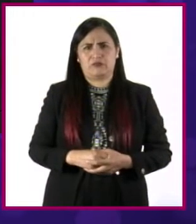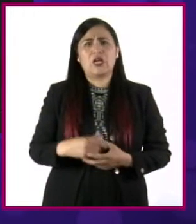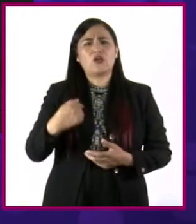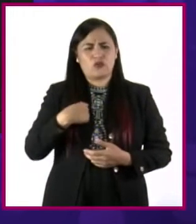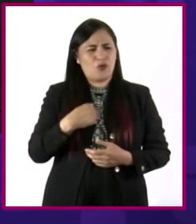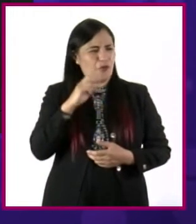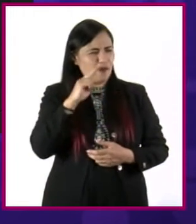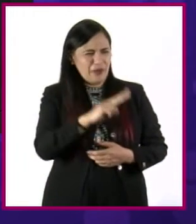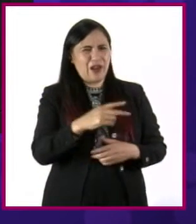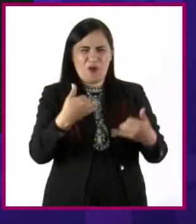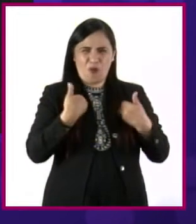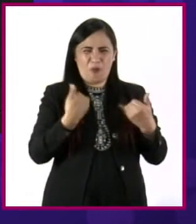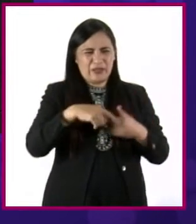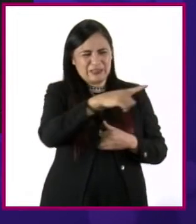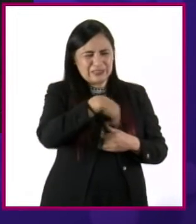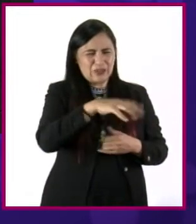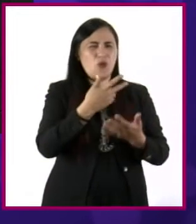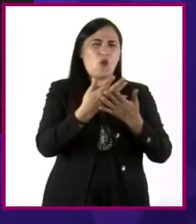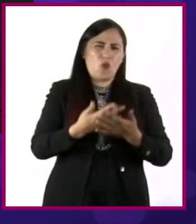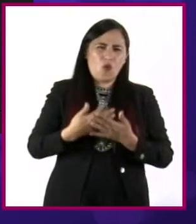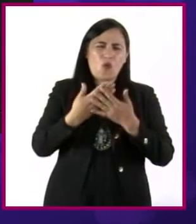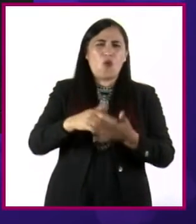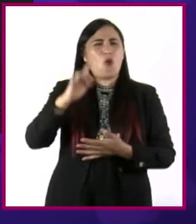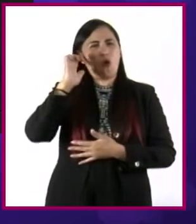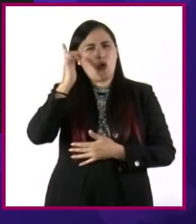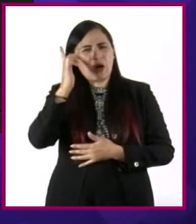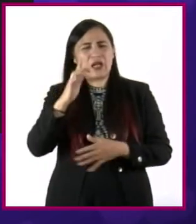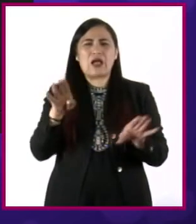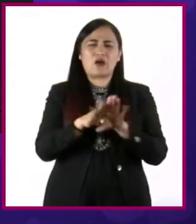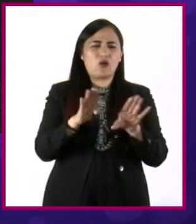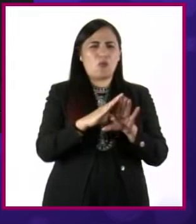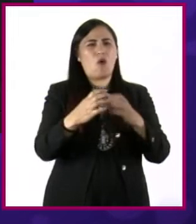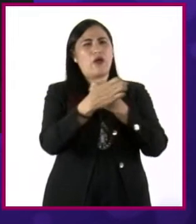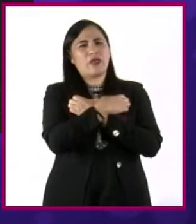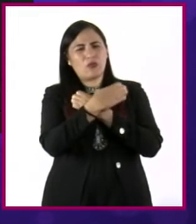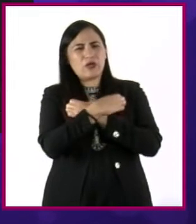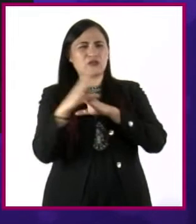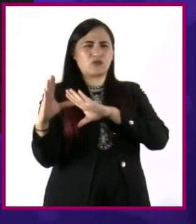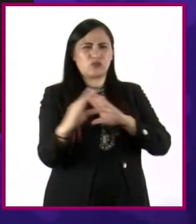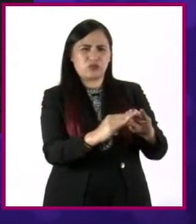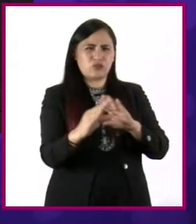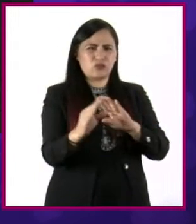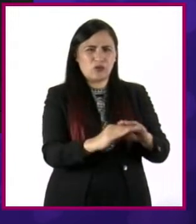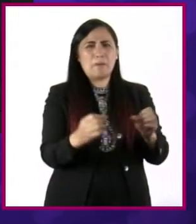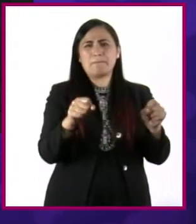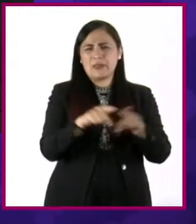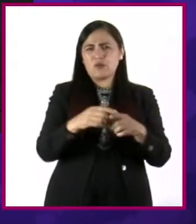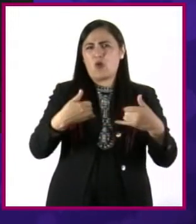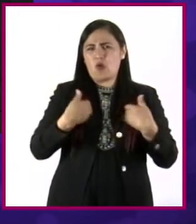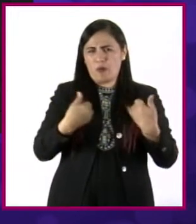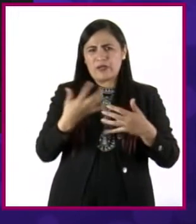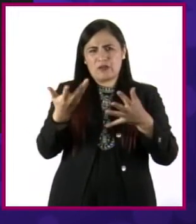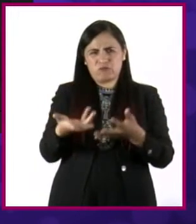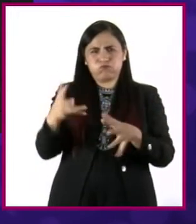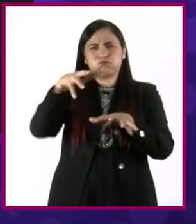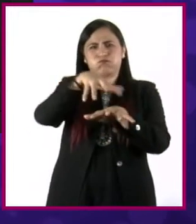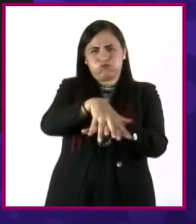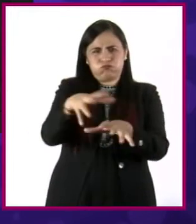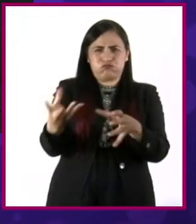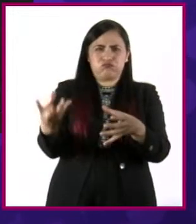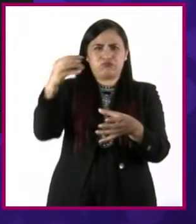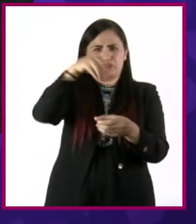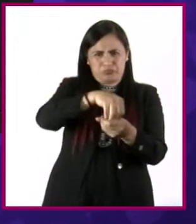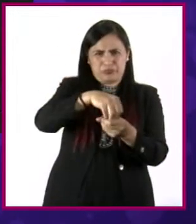juventud. Creo que podemos fomentar a través de la educación juventudes más incluyentes, juventudes que abracen la